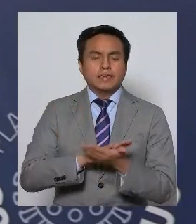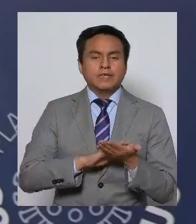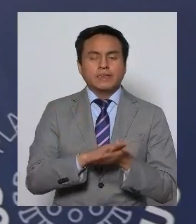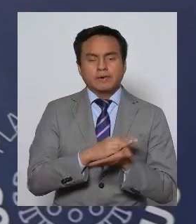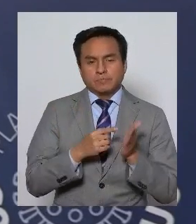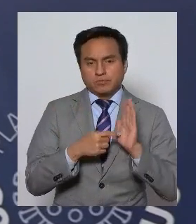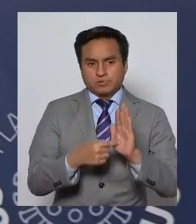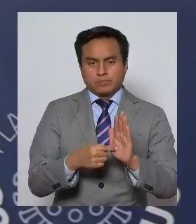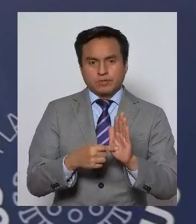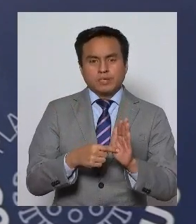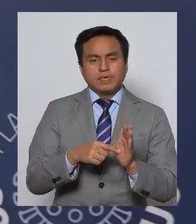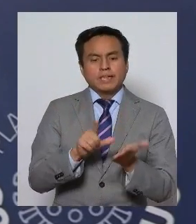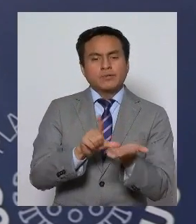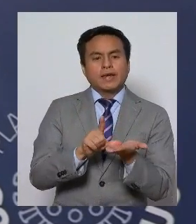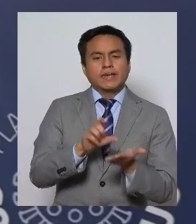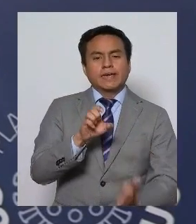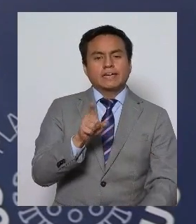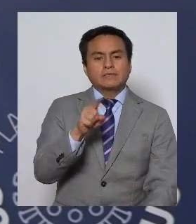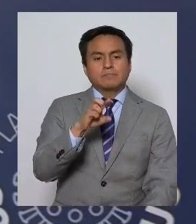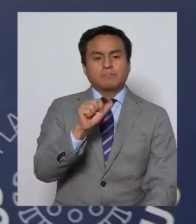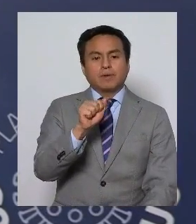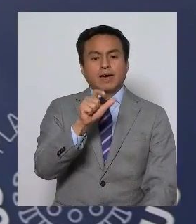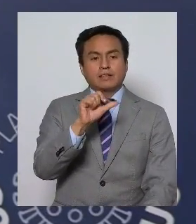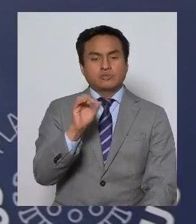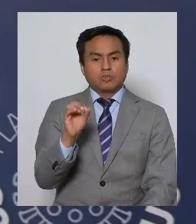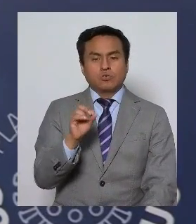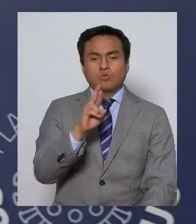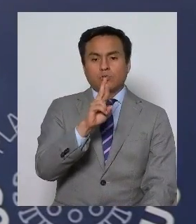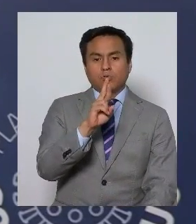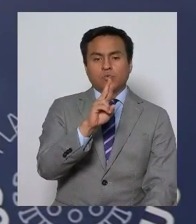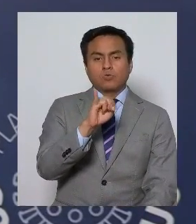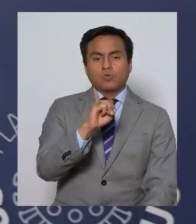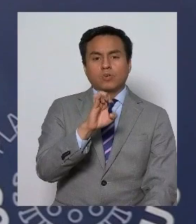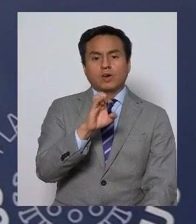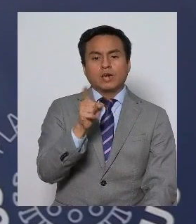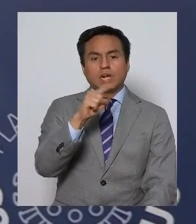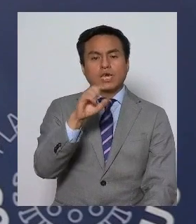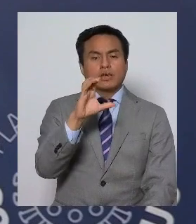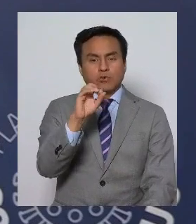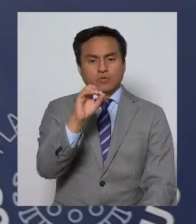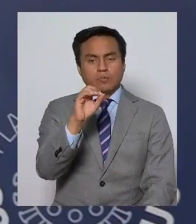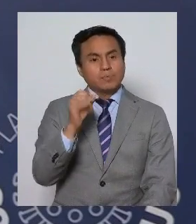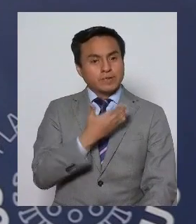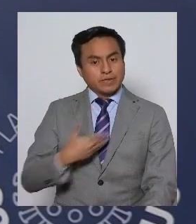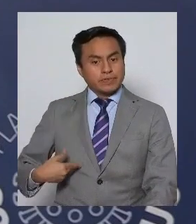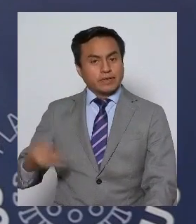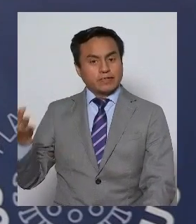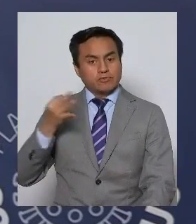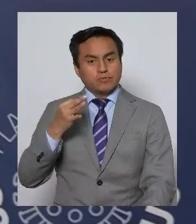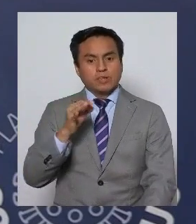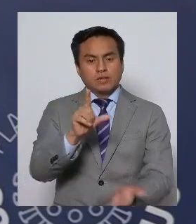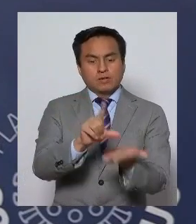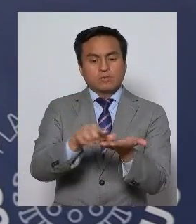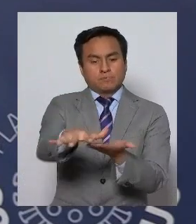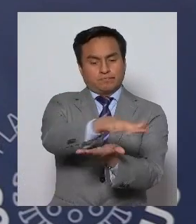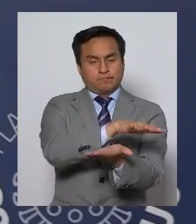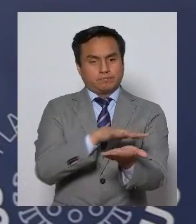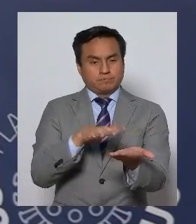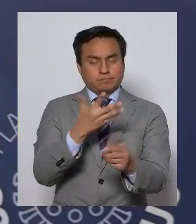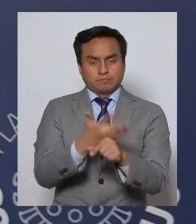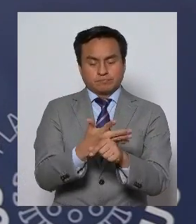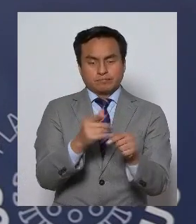ejemplo, espacio riesgo. Espacio riesgo, el presidente ha indicado, ¿no es cierto?, que dentro del